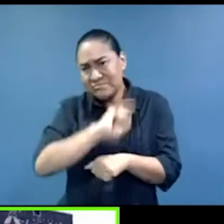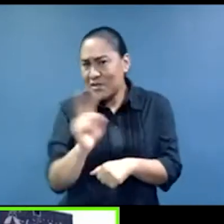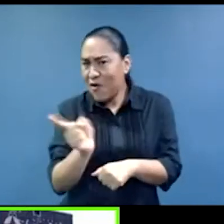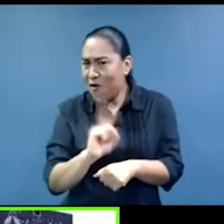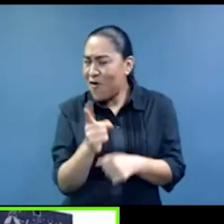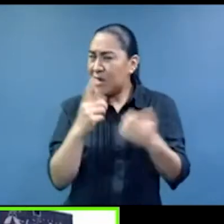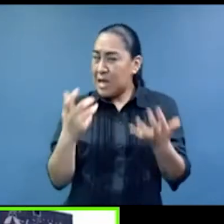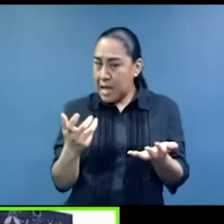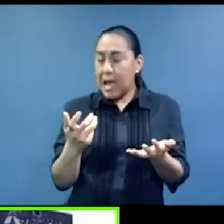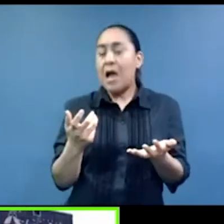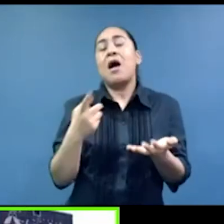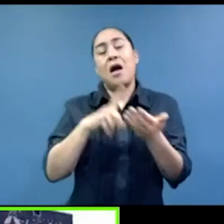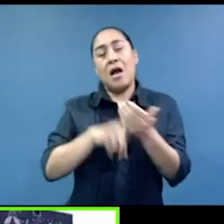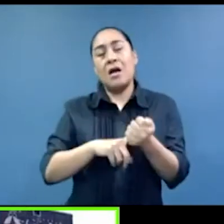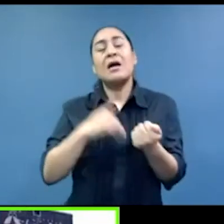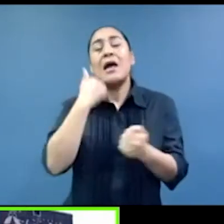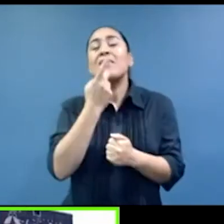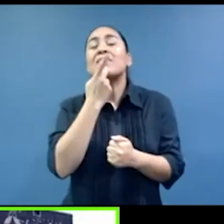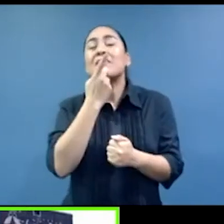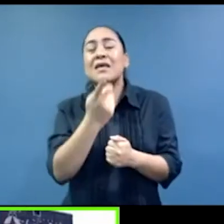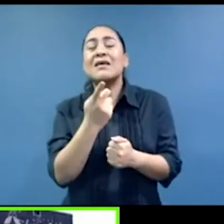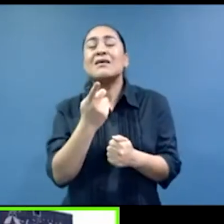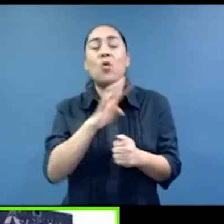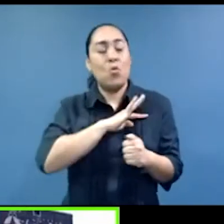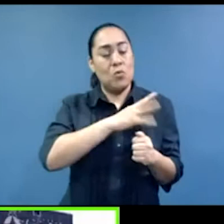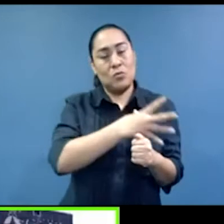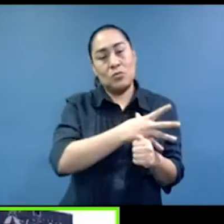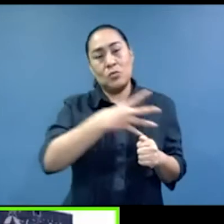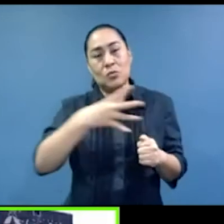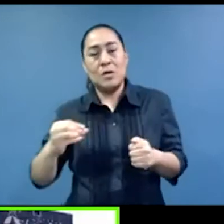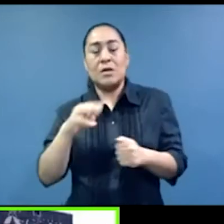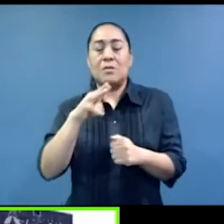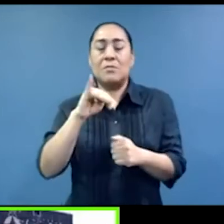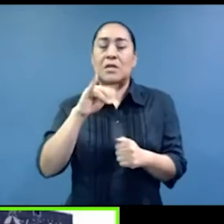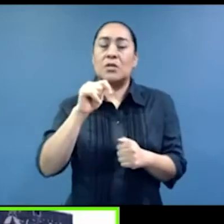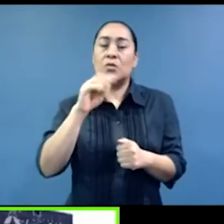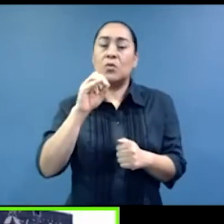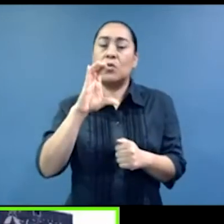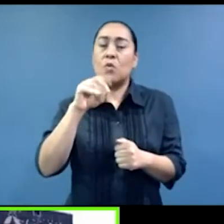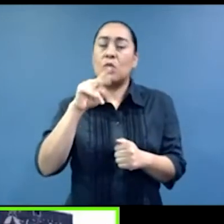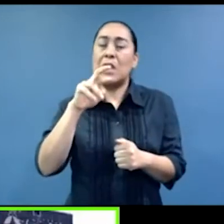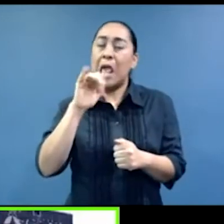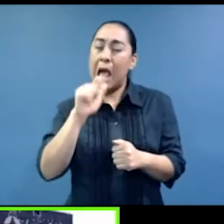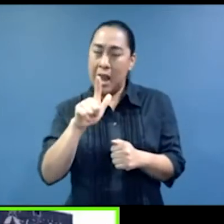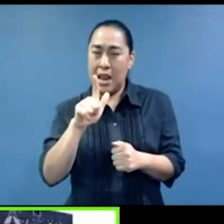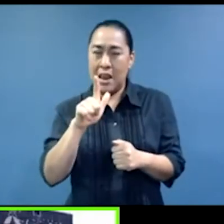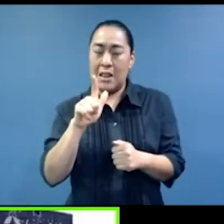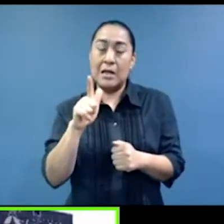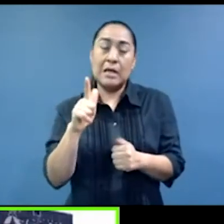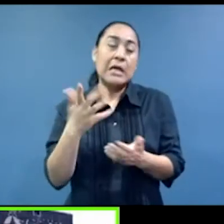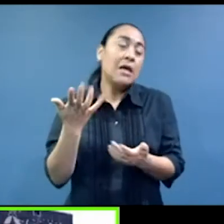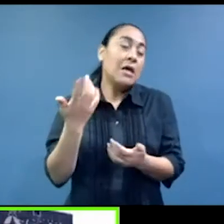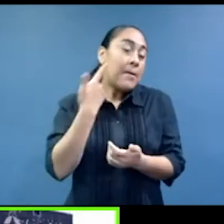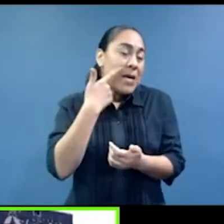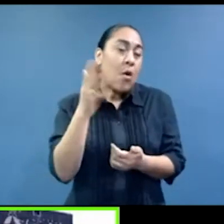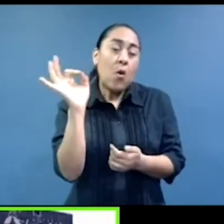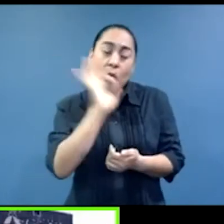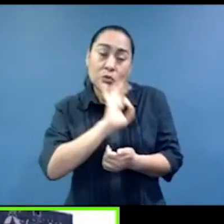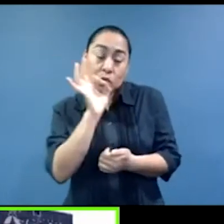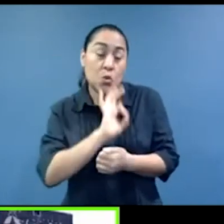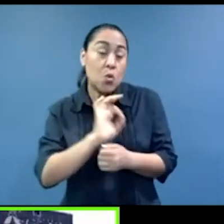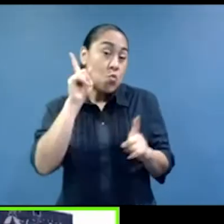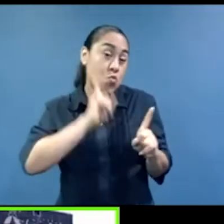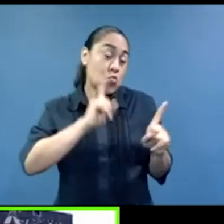de la transferencia mitocondrial, ¿no? De la posibilidad de que una mujer pueda tener